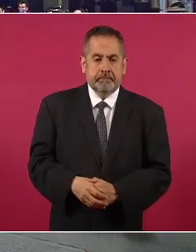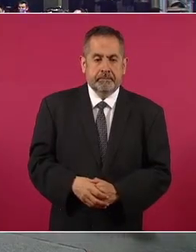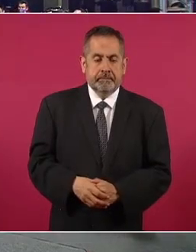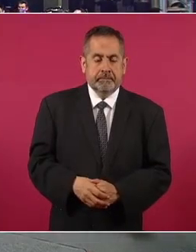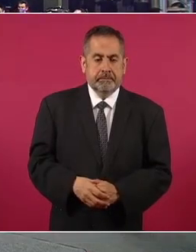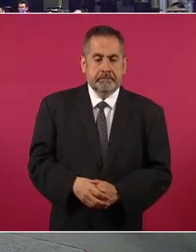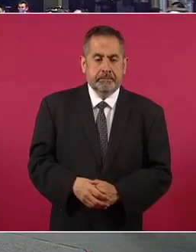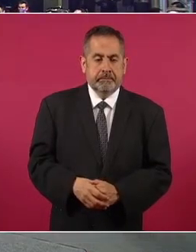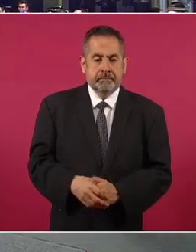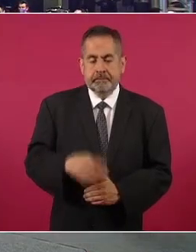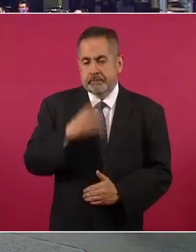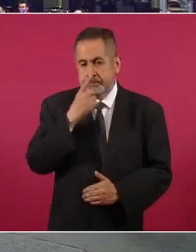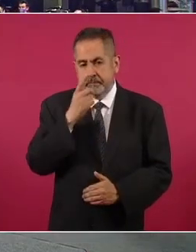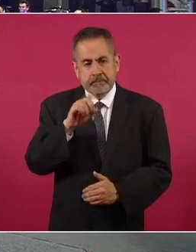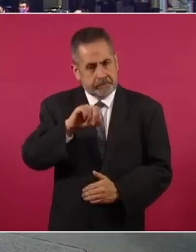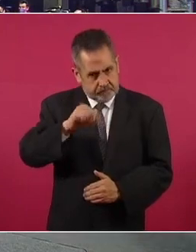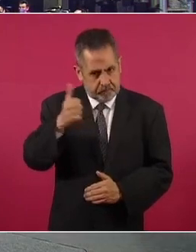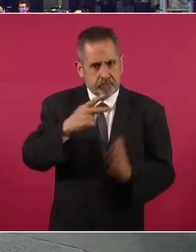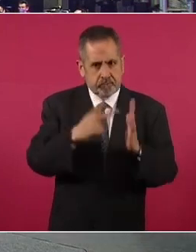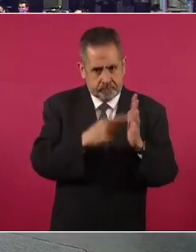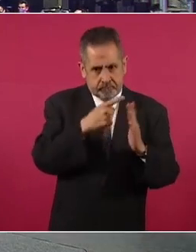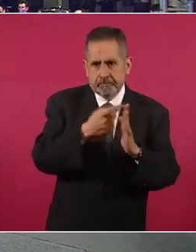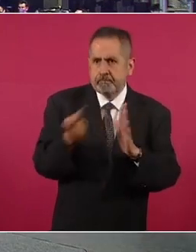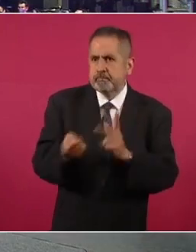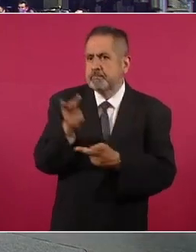Sería bueno que hicieran otra.